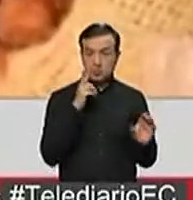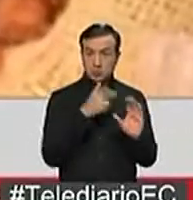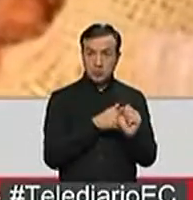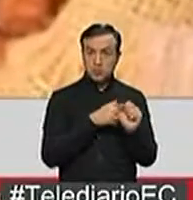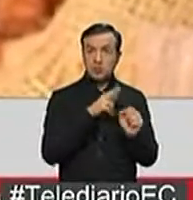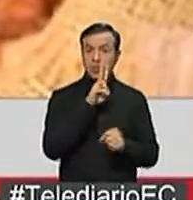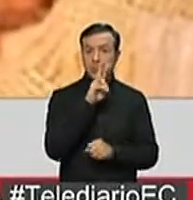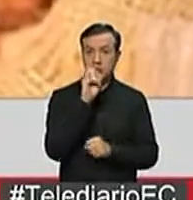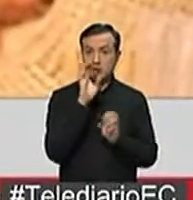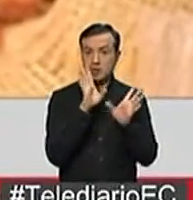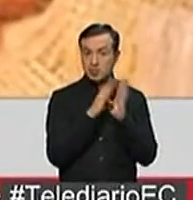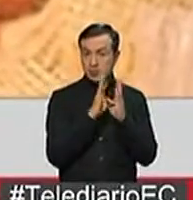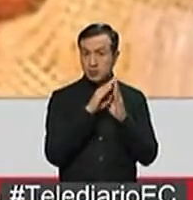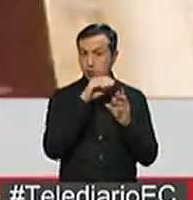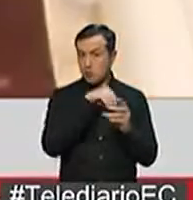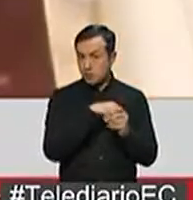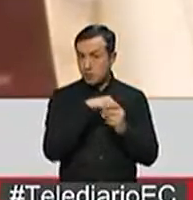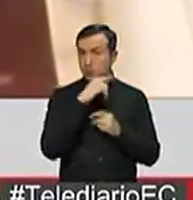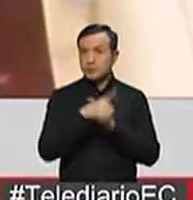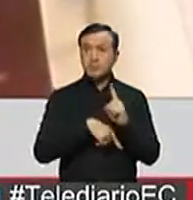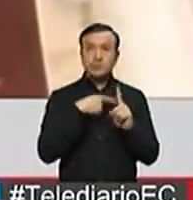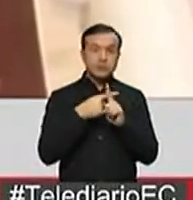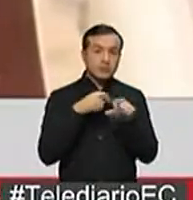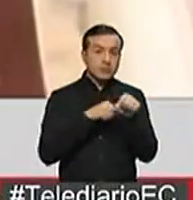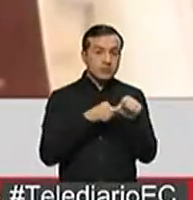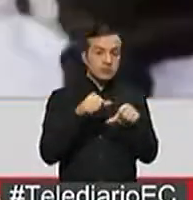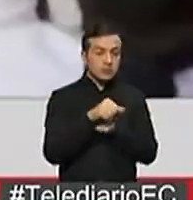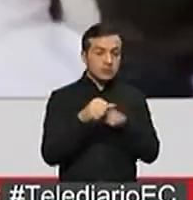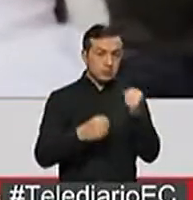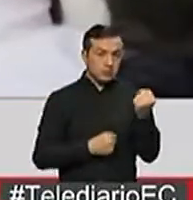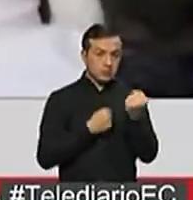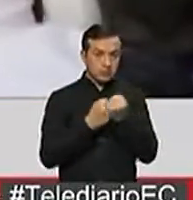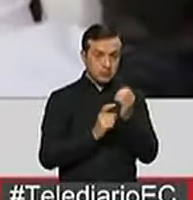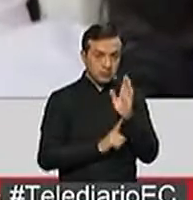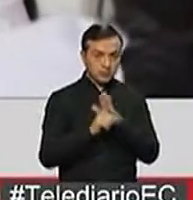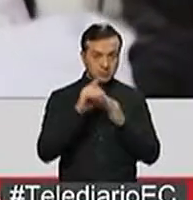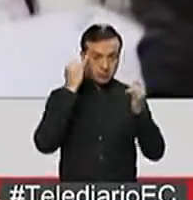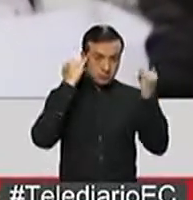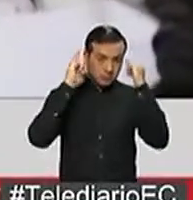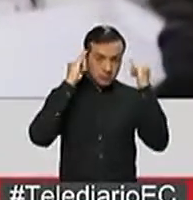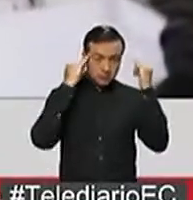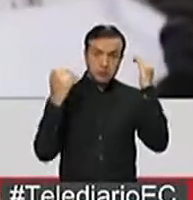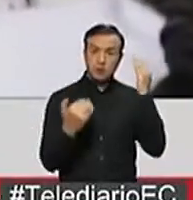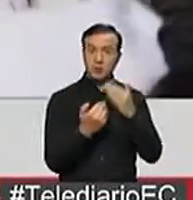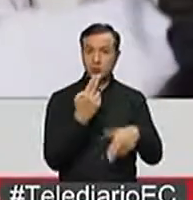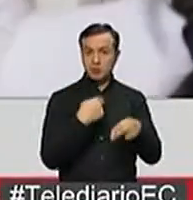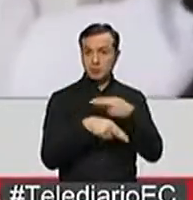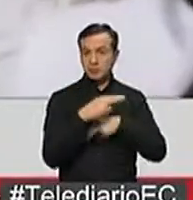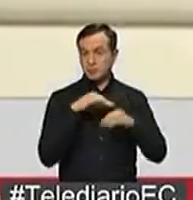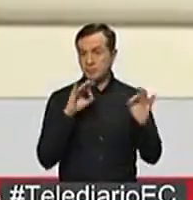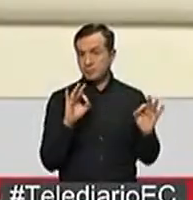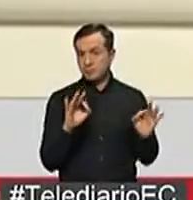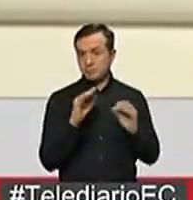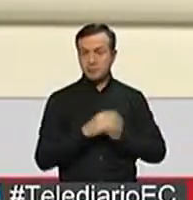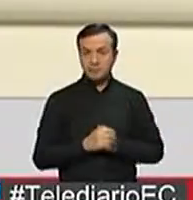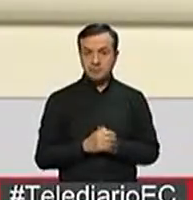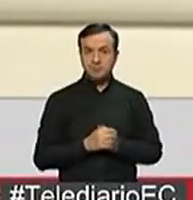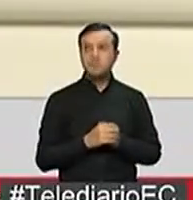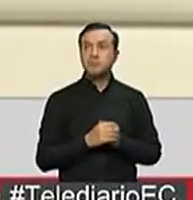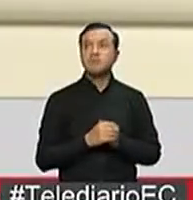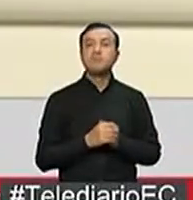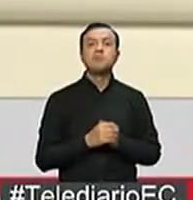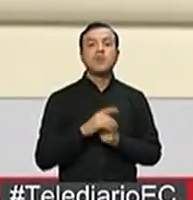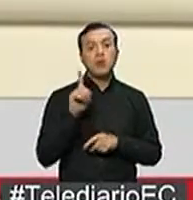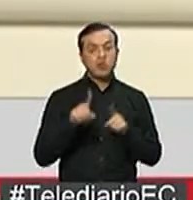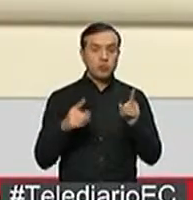20 eventos. Además, recibirán asesoría para el desarrollo de ideas de negocios sustentables. Son eventos especializados,